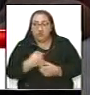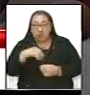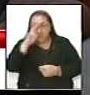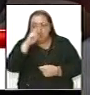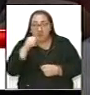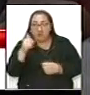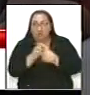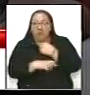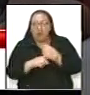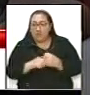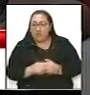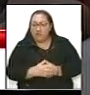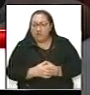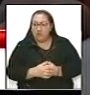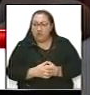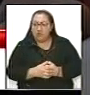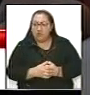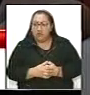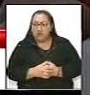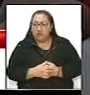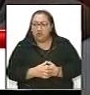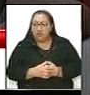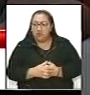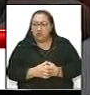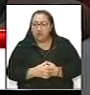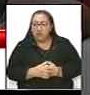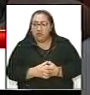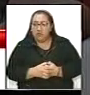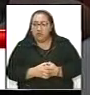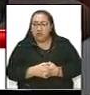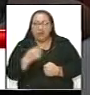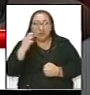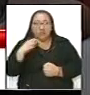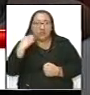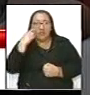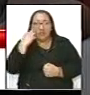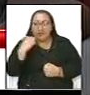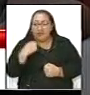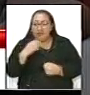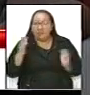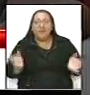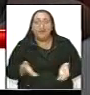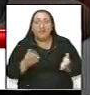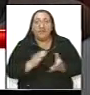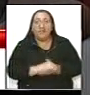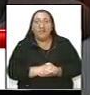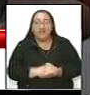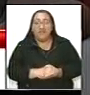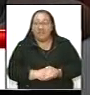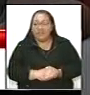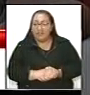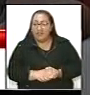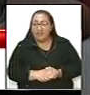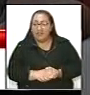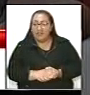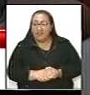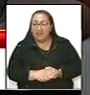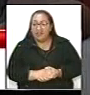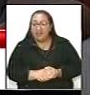a mi región, Puno, el Estado promueve, no solamente promueve,